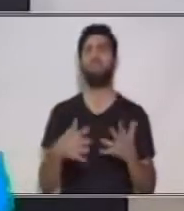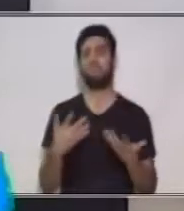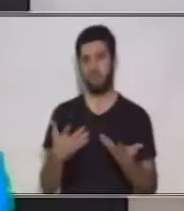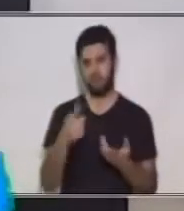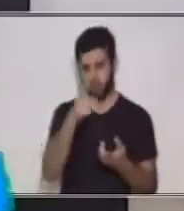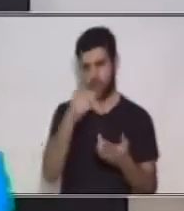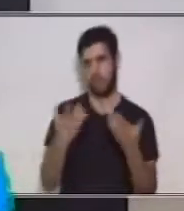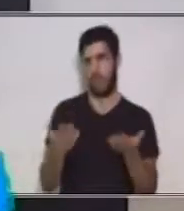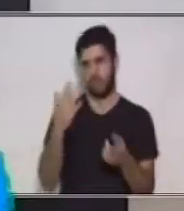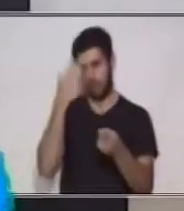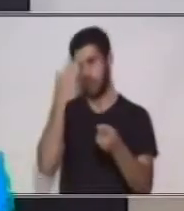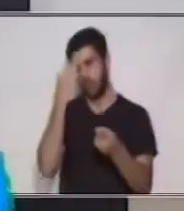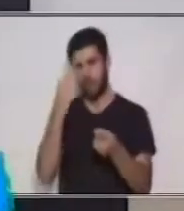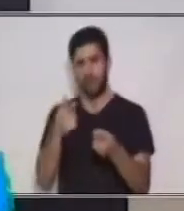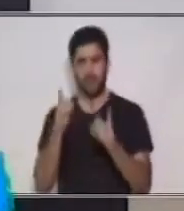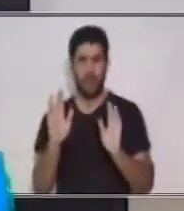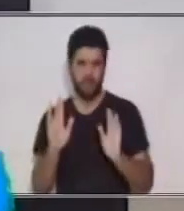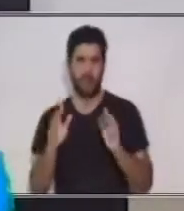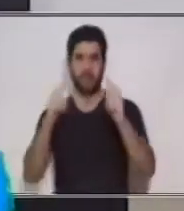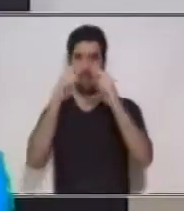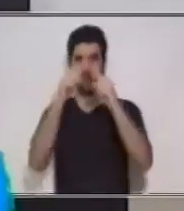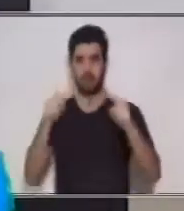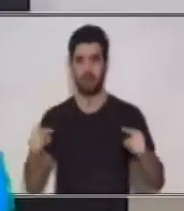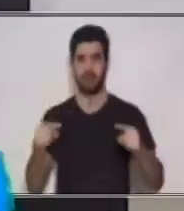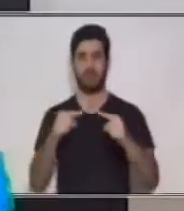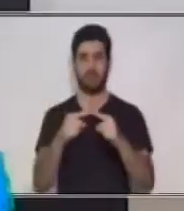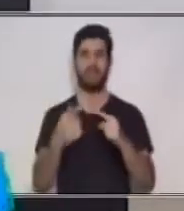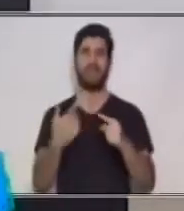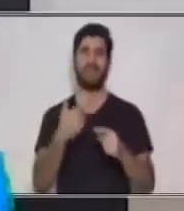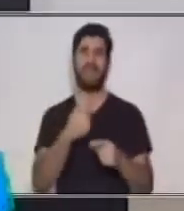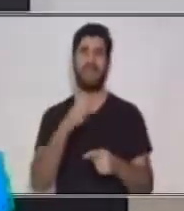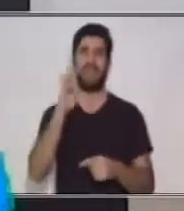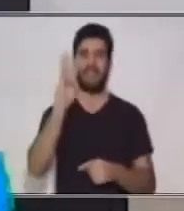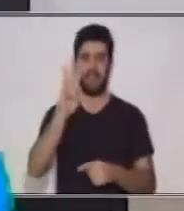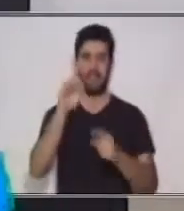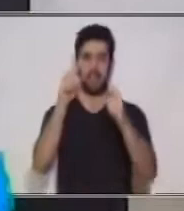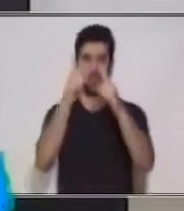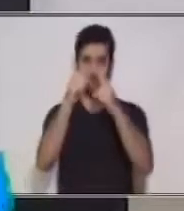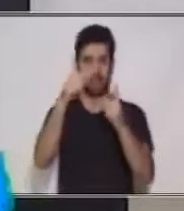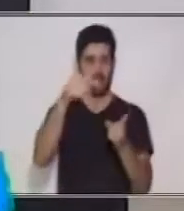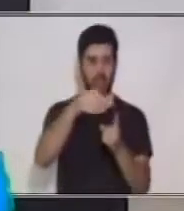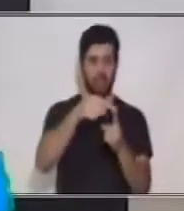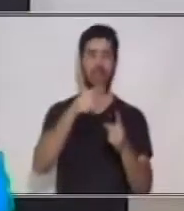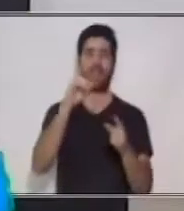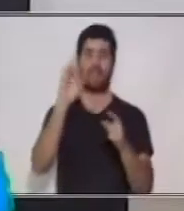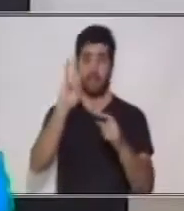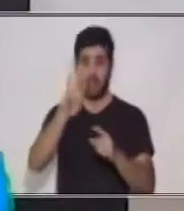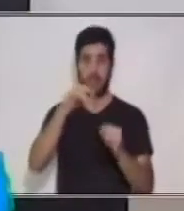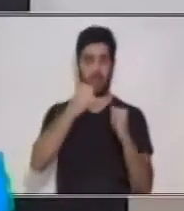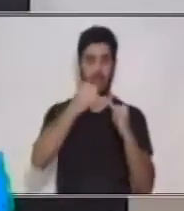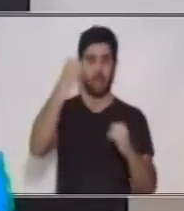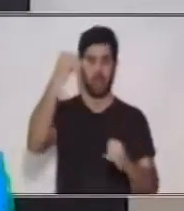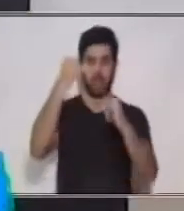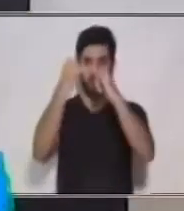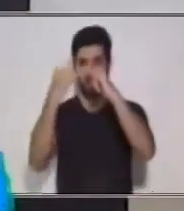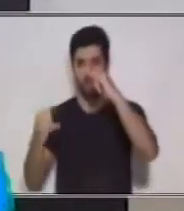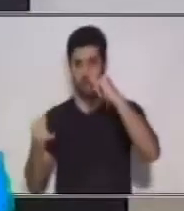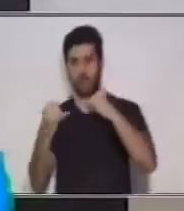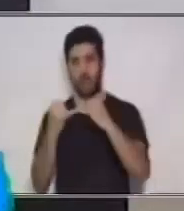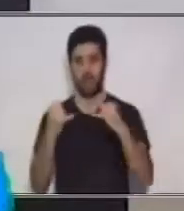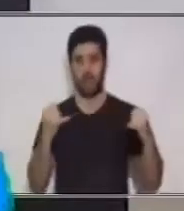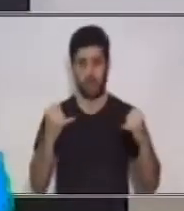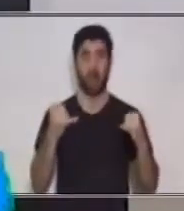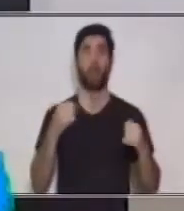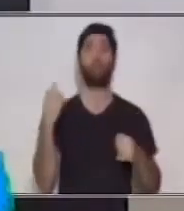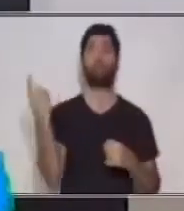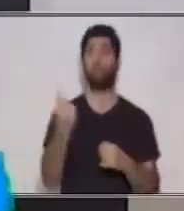tú ya sabrás qué es un triángulo. Un triángulo es una figura que está conformada por 3 líneas. Ahora bien, no todos los triángulos son